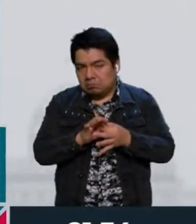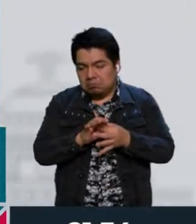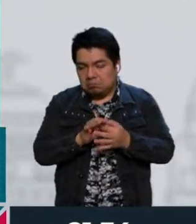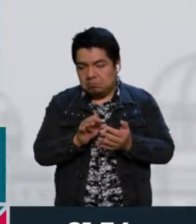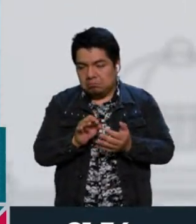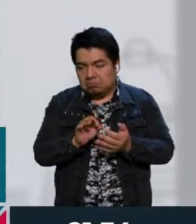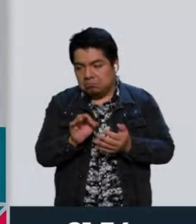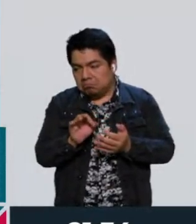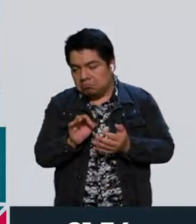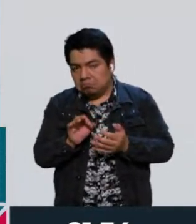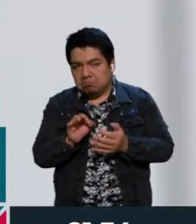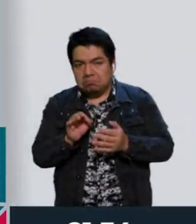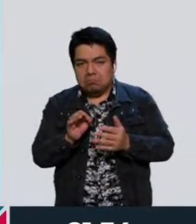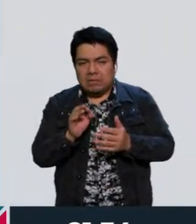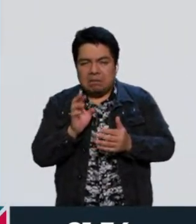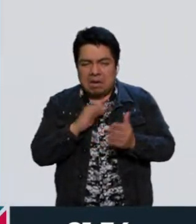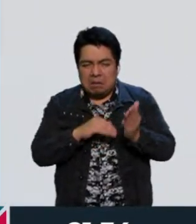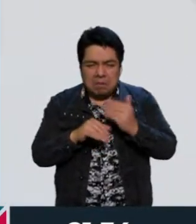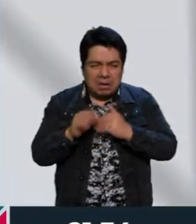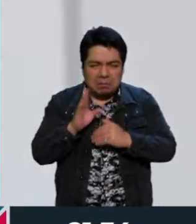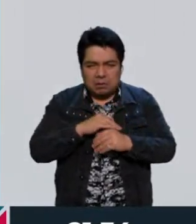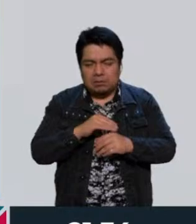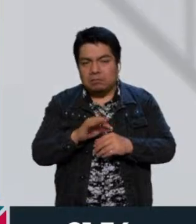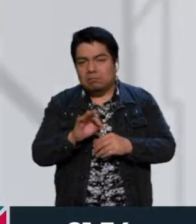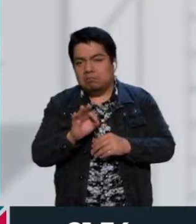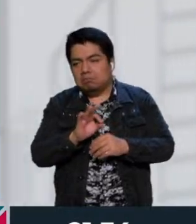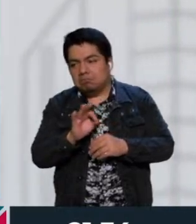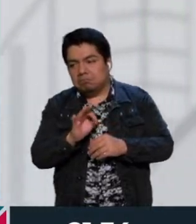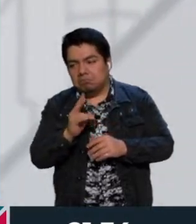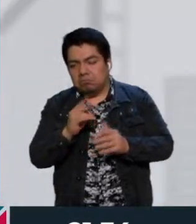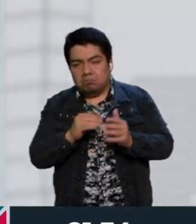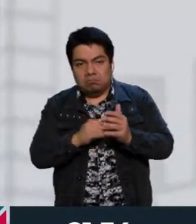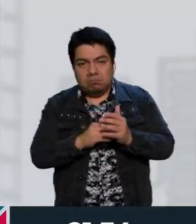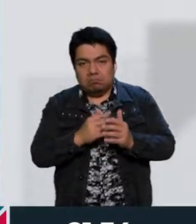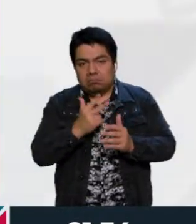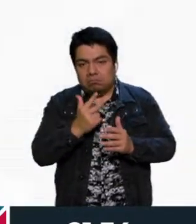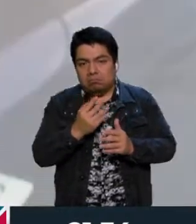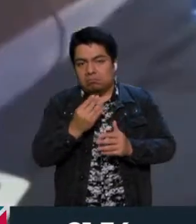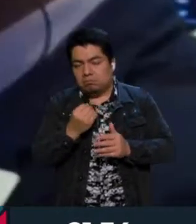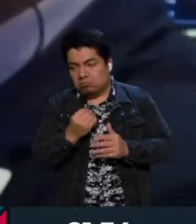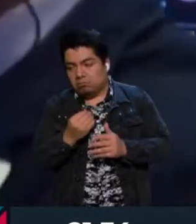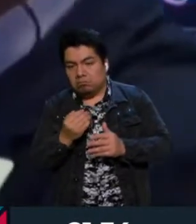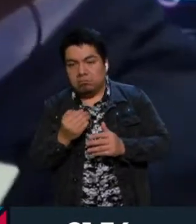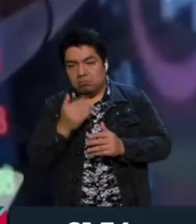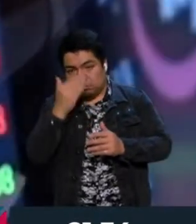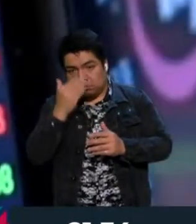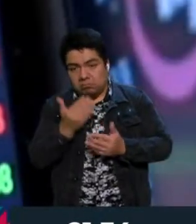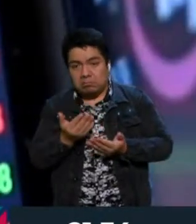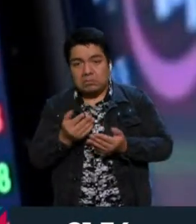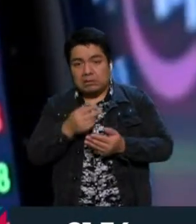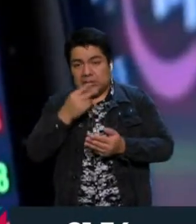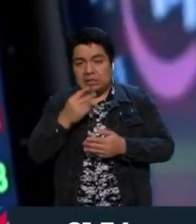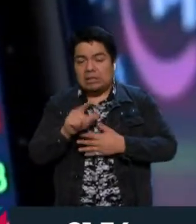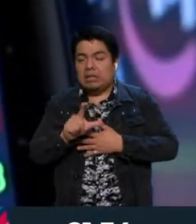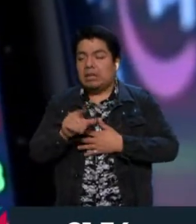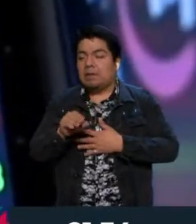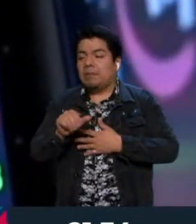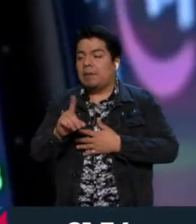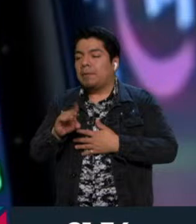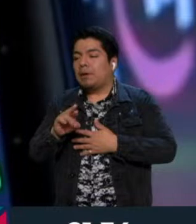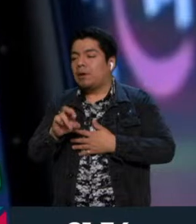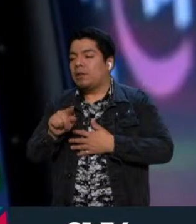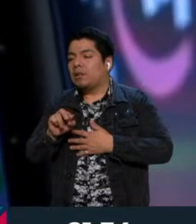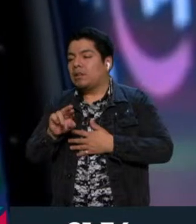evento catastrófico como pudo haber sido, no sé, en el 2008-2009, la quiebra de un gran banco como Lehman Brothers, ¿no? En